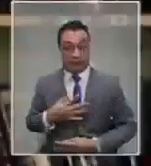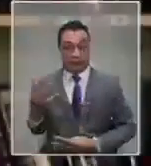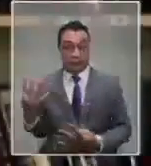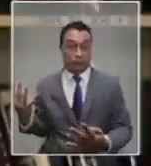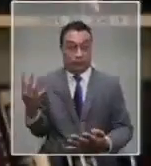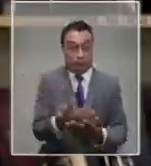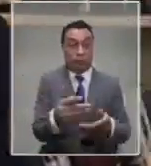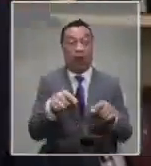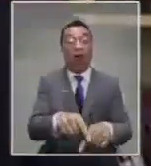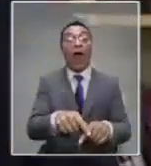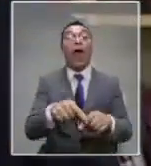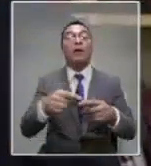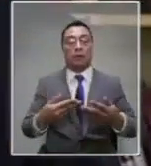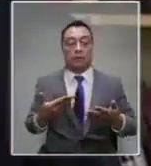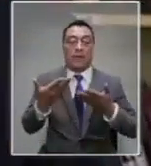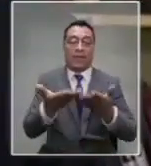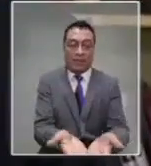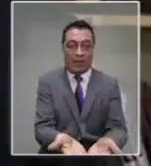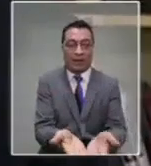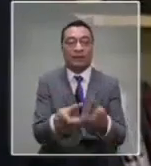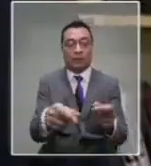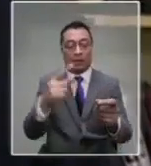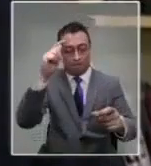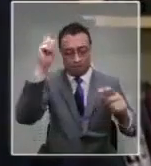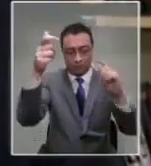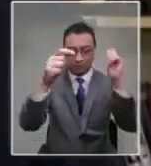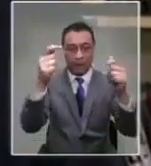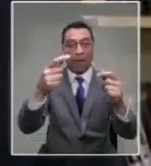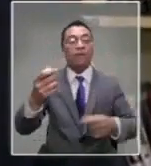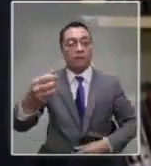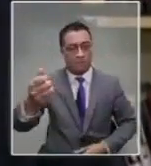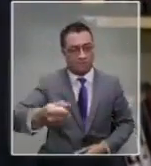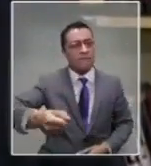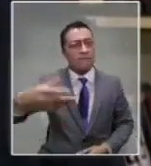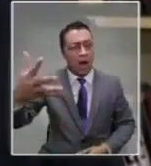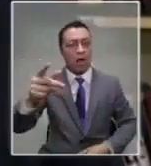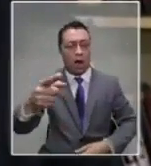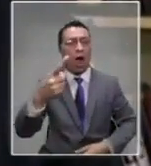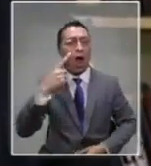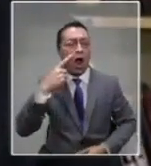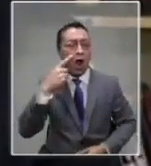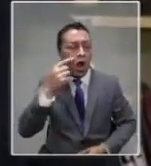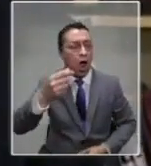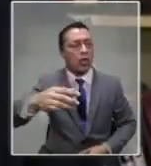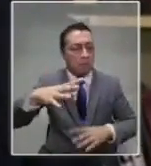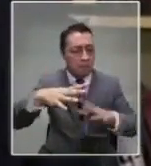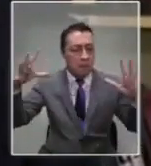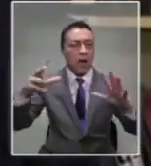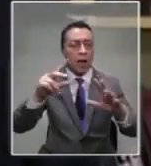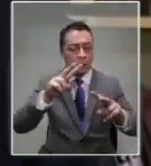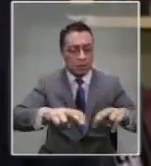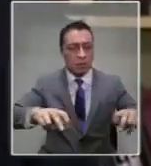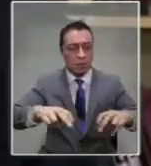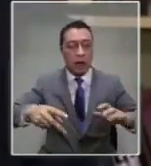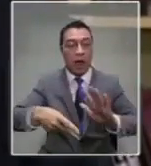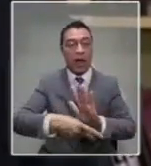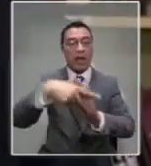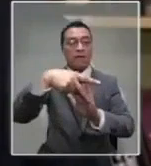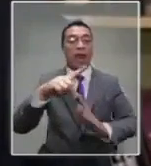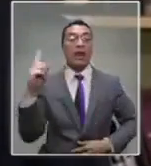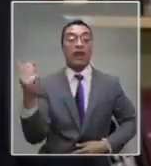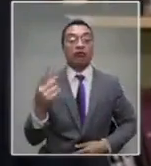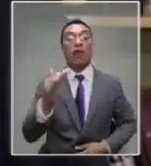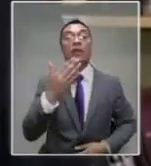esa forma vamos aportando, ¿no es cierto?, a la creación de valor, a la creación de conocimiento, a